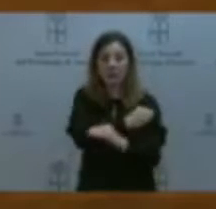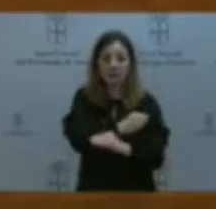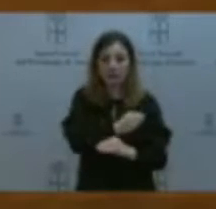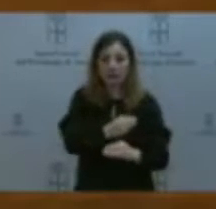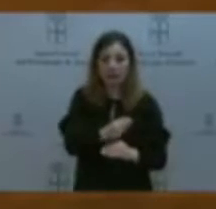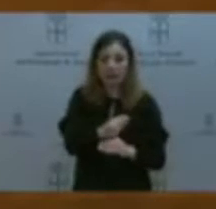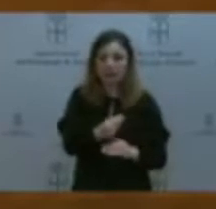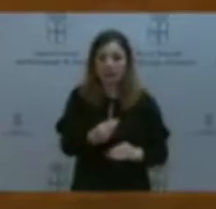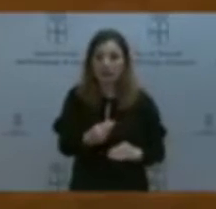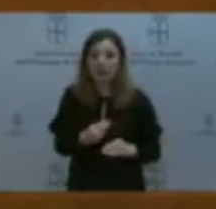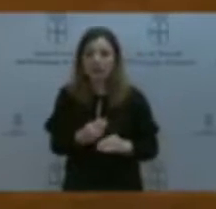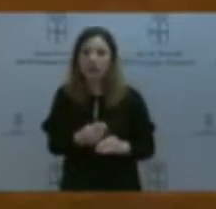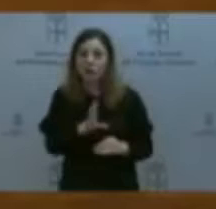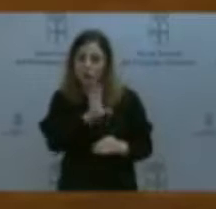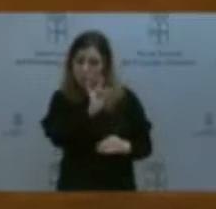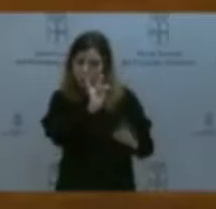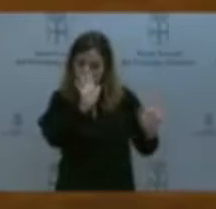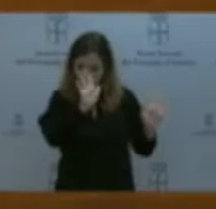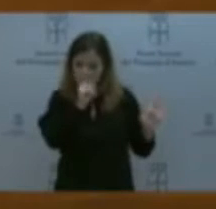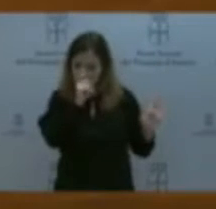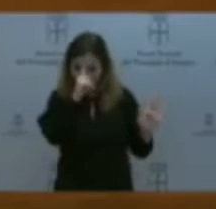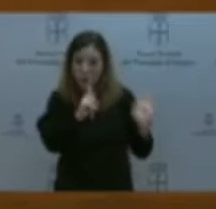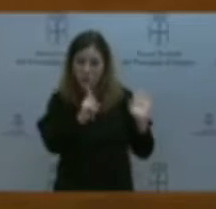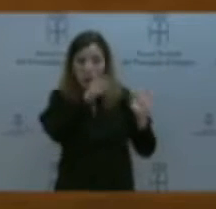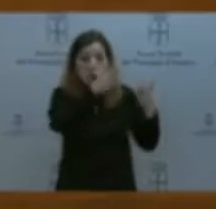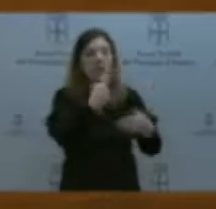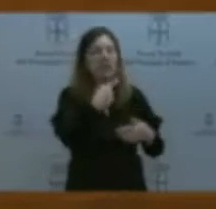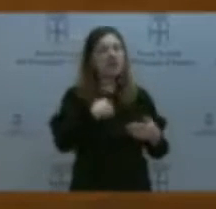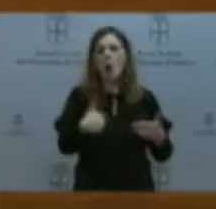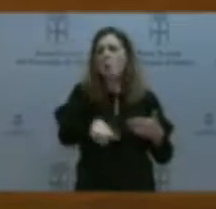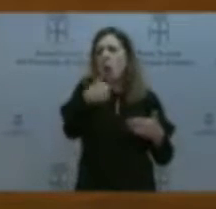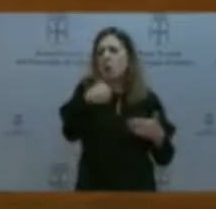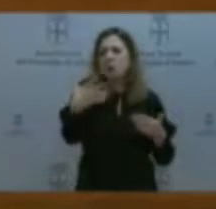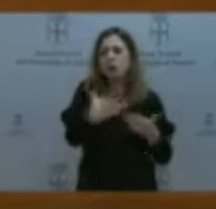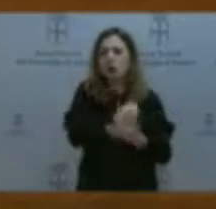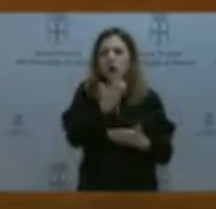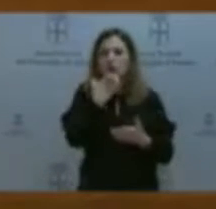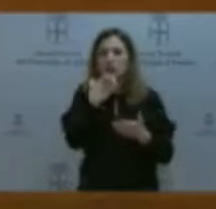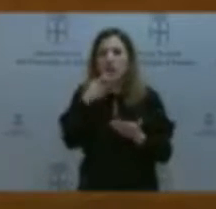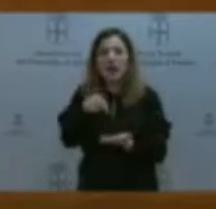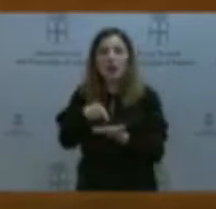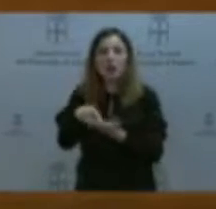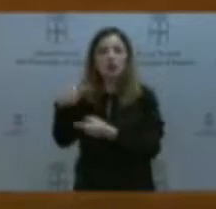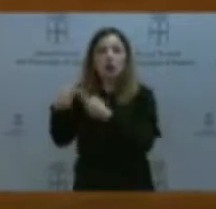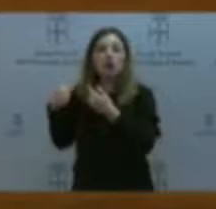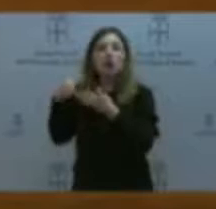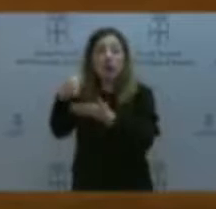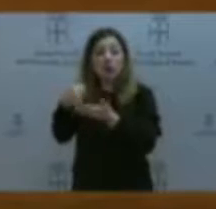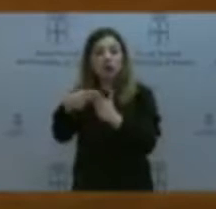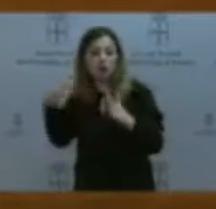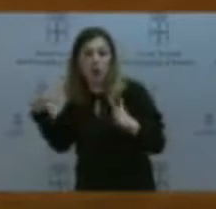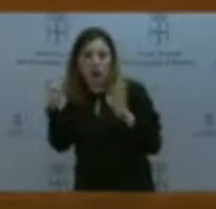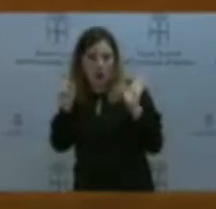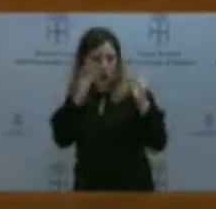Yo me acuerdo de que usted decía, yo lo apruebo todo si me quita el impuesto de sucesiones. Eso lo repitió por activa y por pasiva.